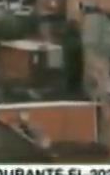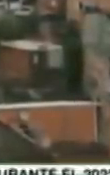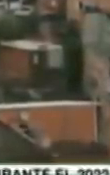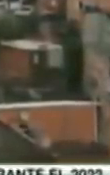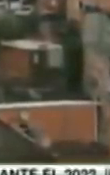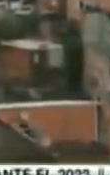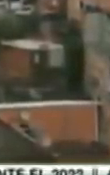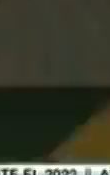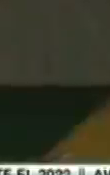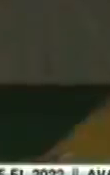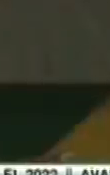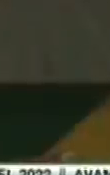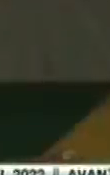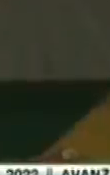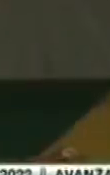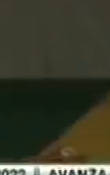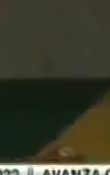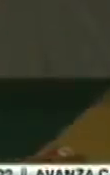bajo inseguridad alimentaria.